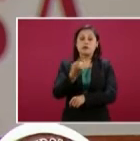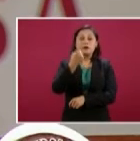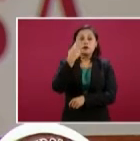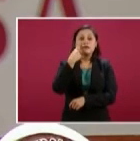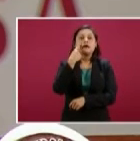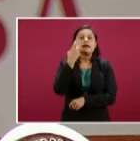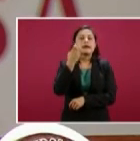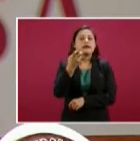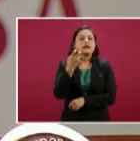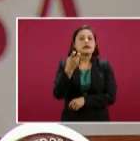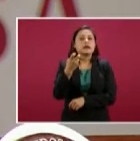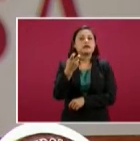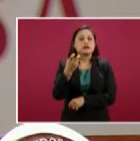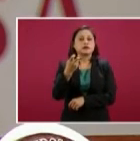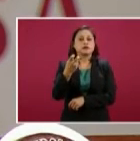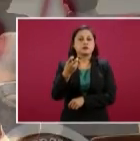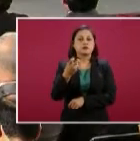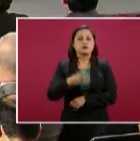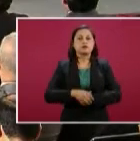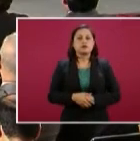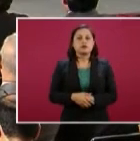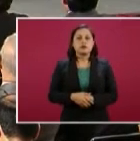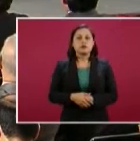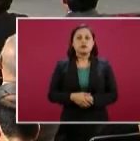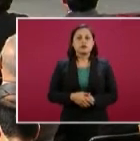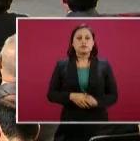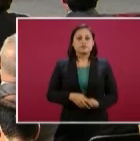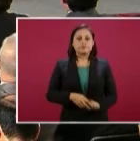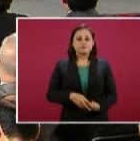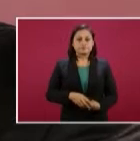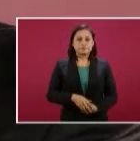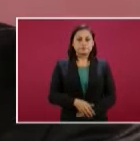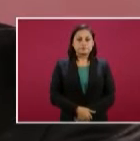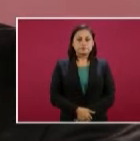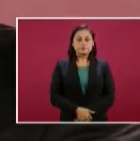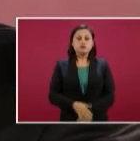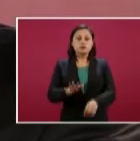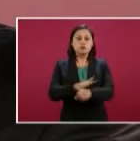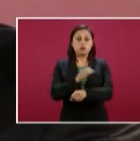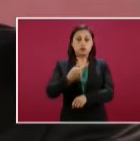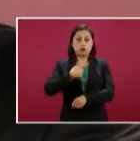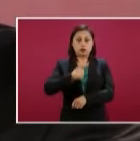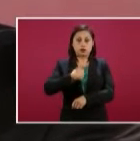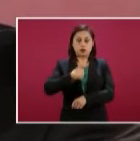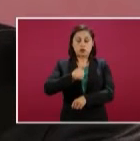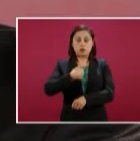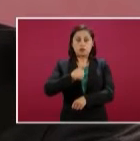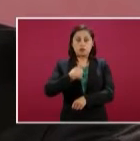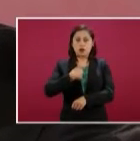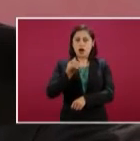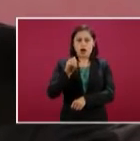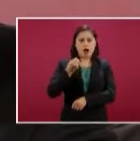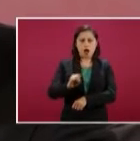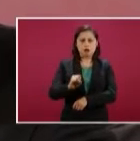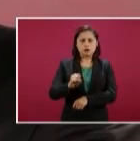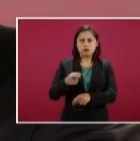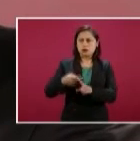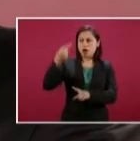mayoría legislativa hizo eco inmediato de todas las propuestas del Ejecutivo, estableciendo una línea prácticamente única de